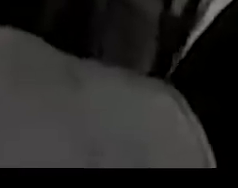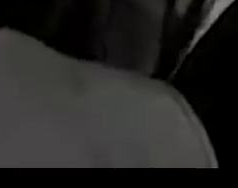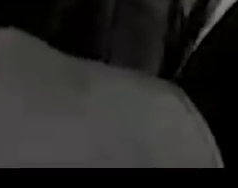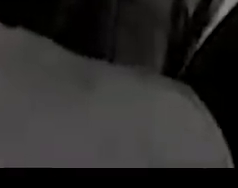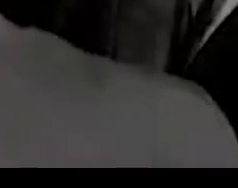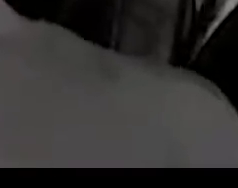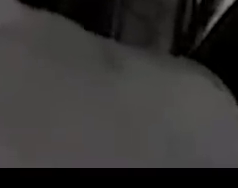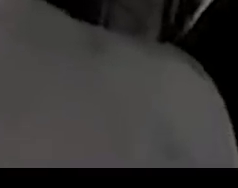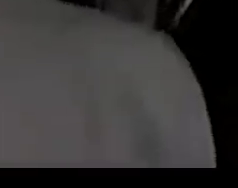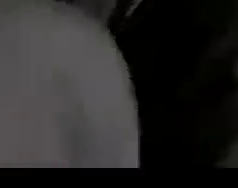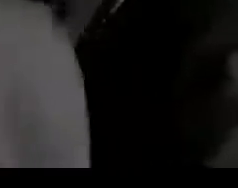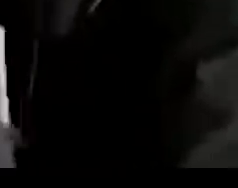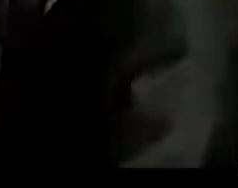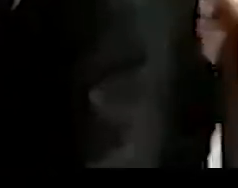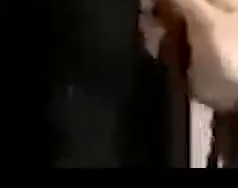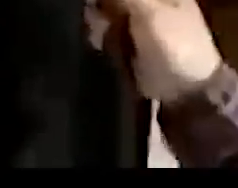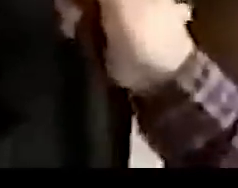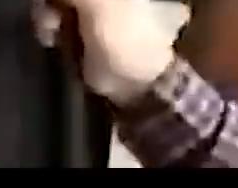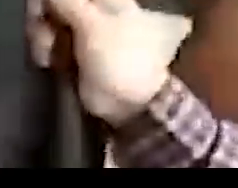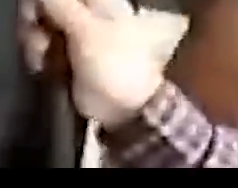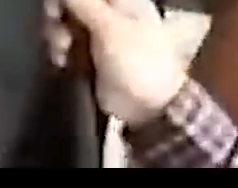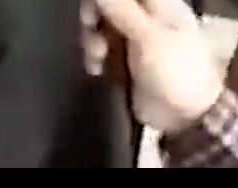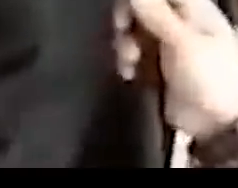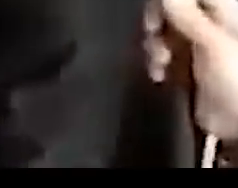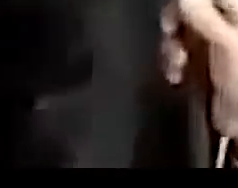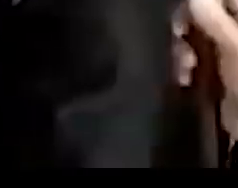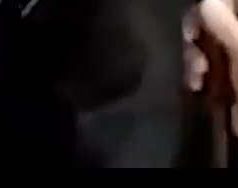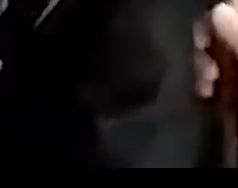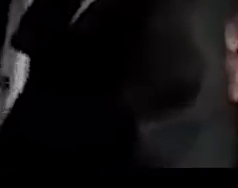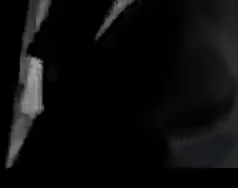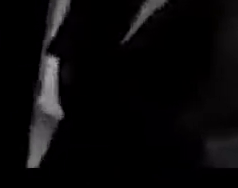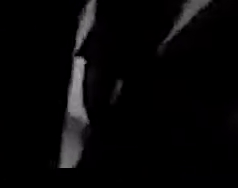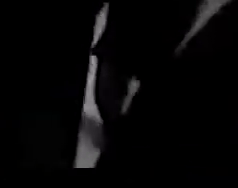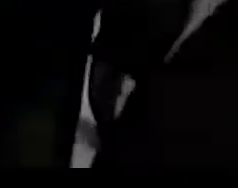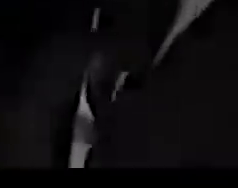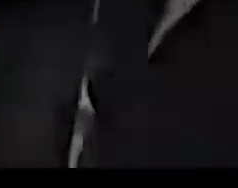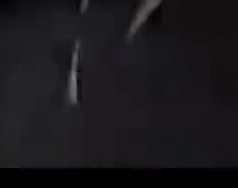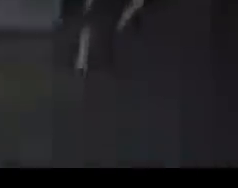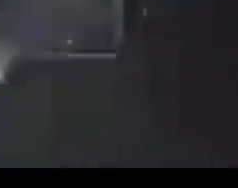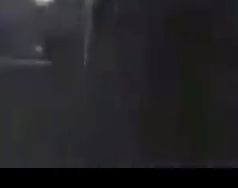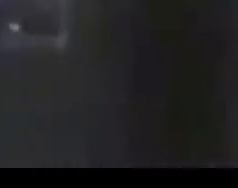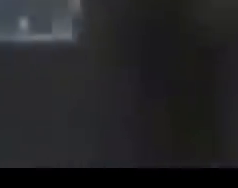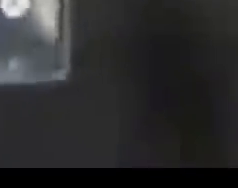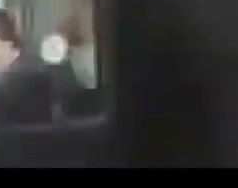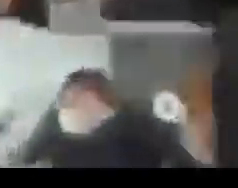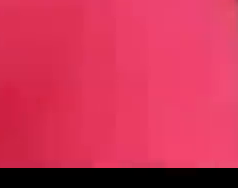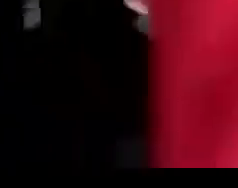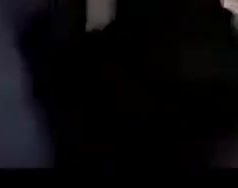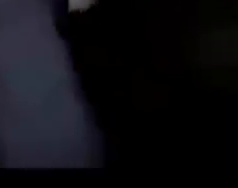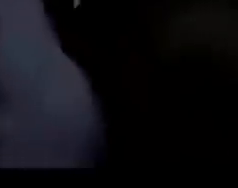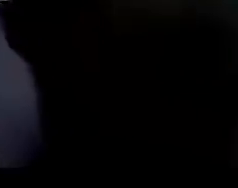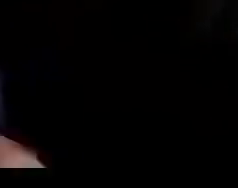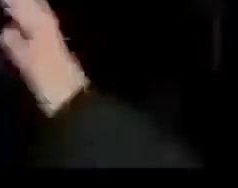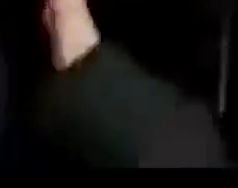¿No puede ingresar el fotógrafo de casa presidencial? No, él no es prensa, él es de casa presidencial. No, ¿no prensa, va a dejar ingresar? ¡Ey,